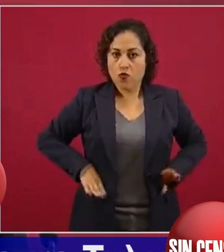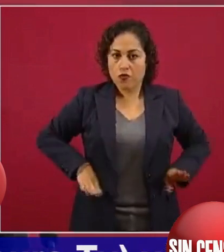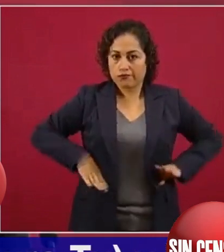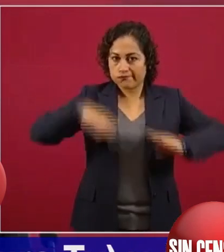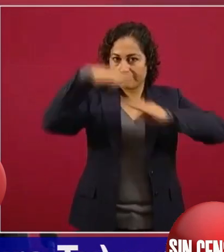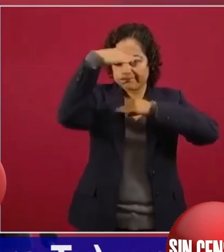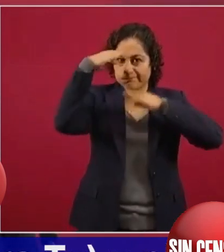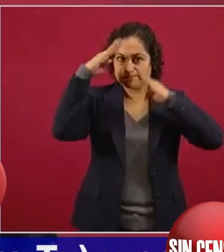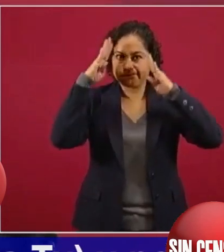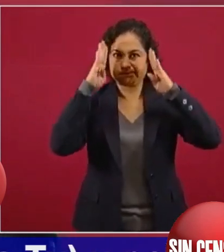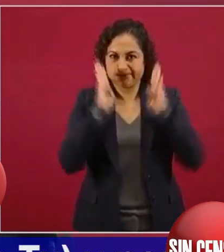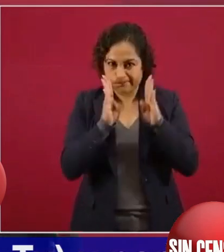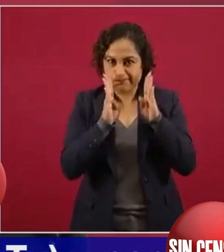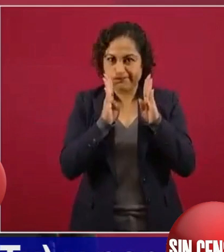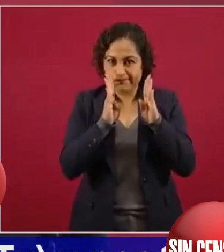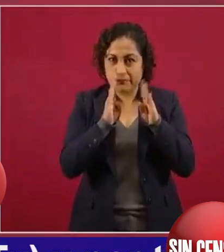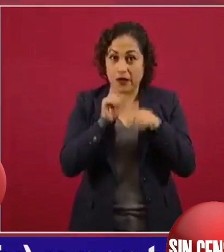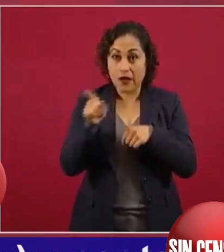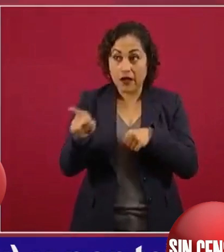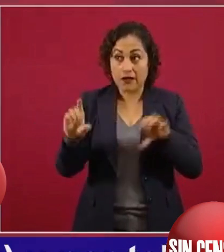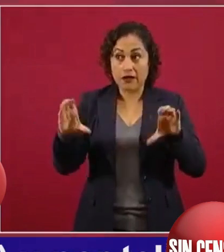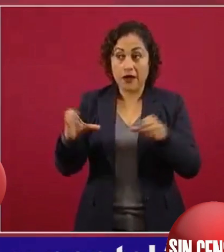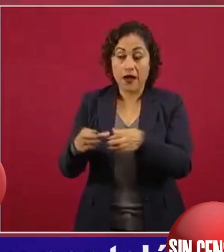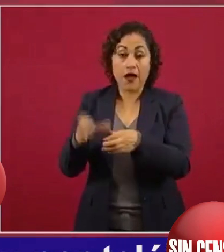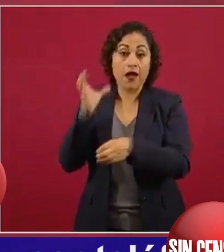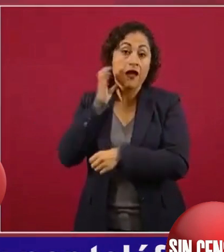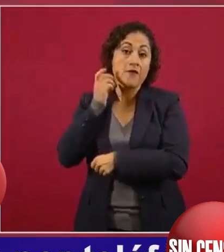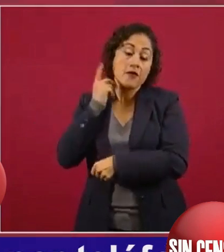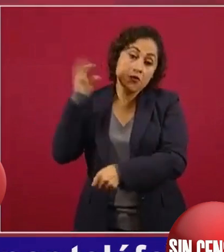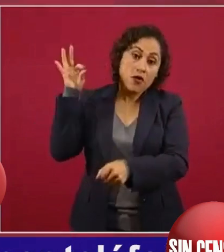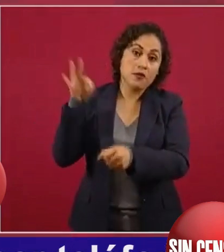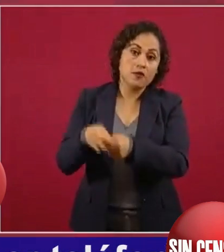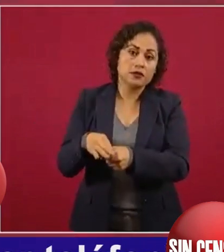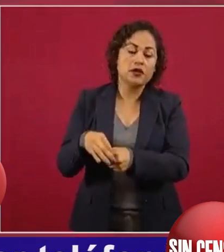minoritarios, porque ahora ya hay